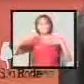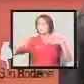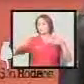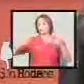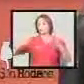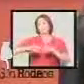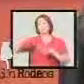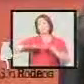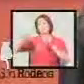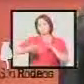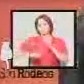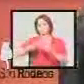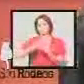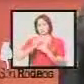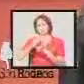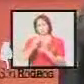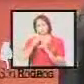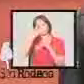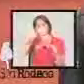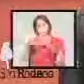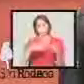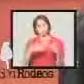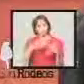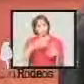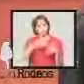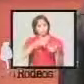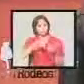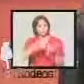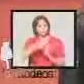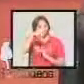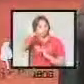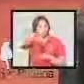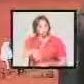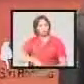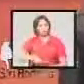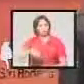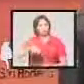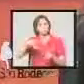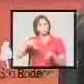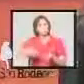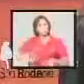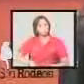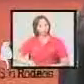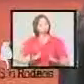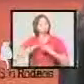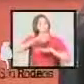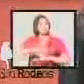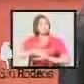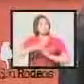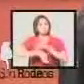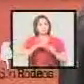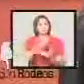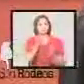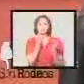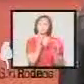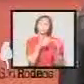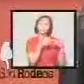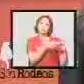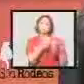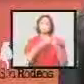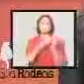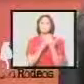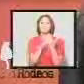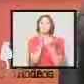sistema financiero para optar por vivienda. Y aquí las personas que pueden acceder a ese tipo de créditos son aquellas que tienen un nivel de